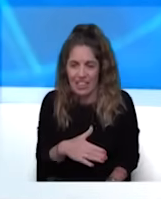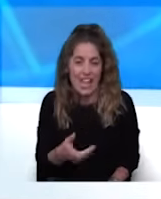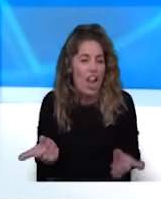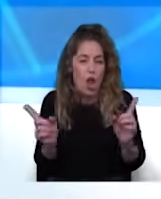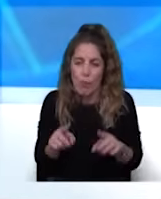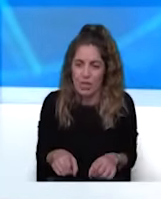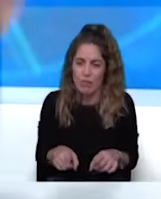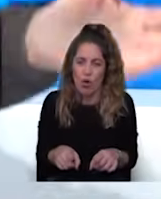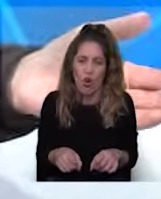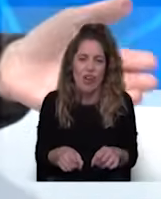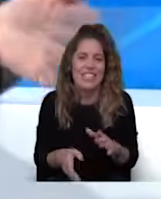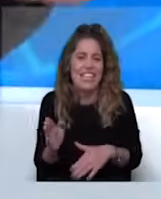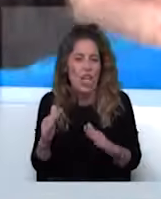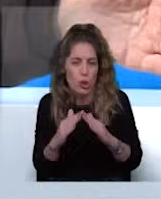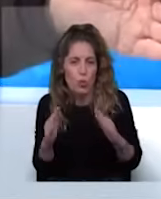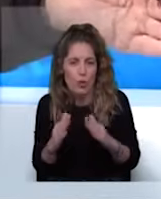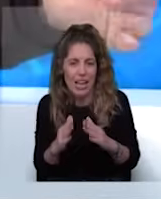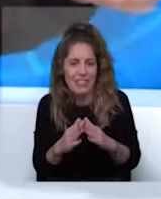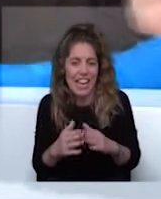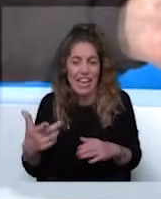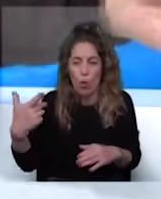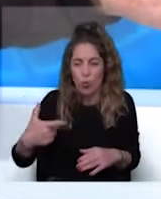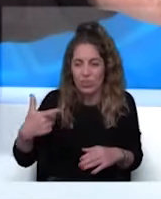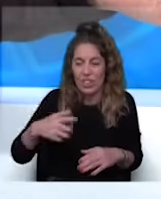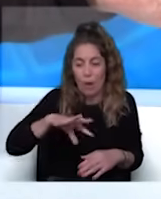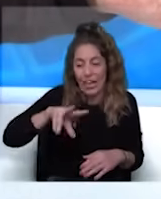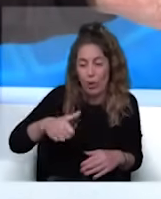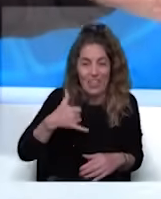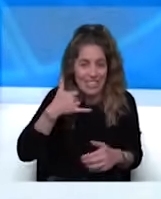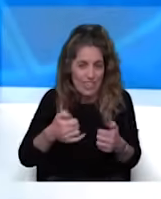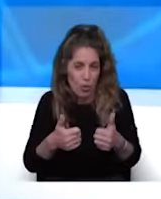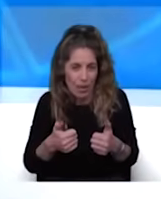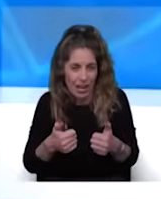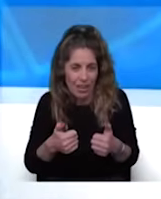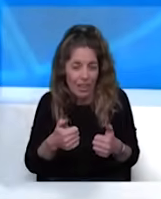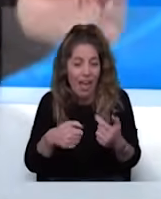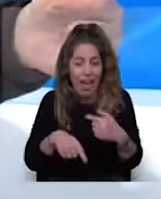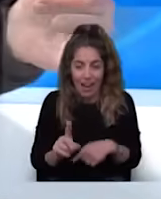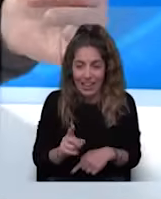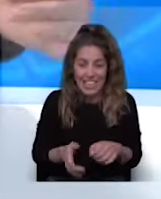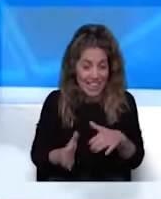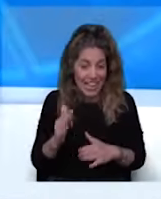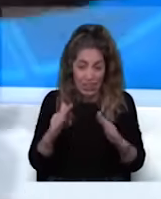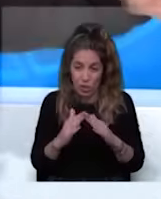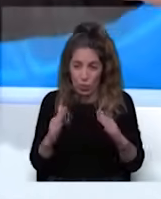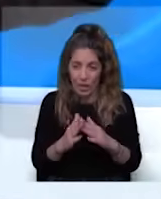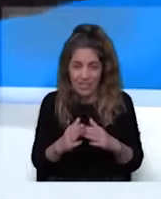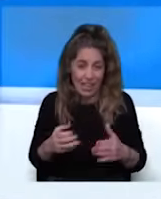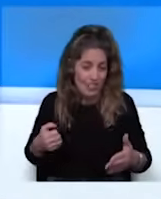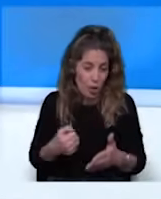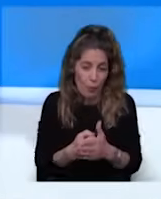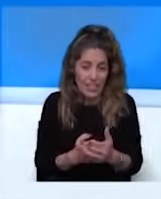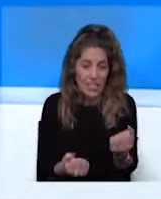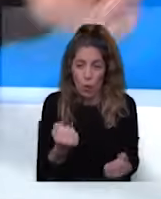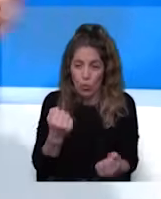mismo salir de tu casa y que te encajen un tiro para afanar el celular a que salgas de tu casa y te atropella un